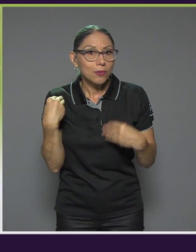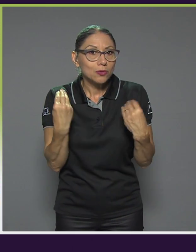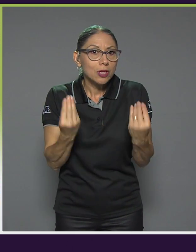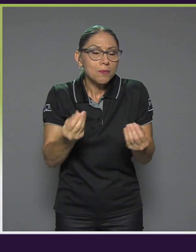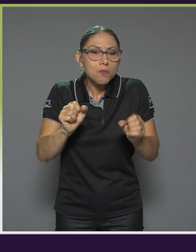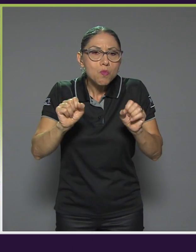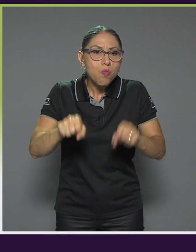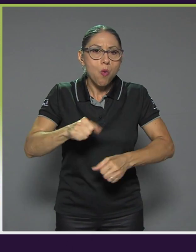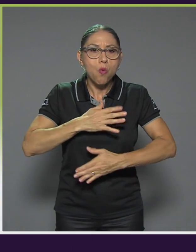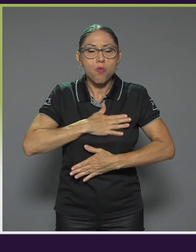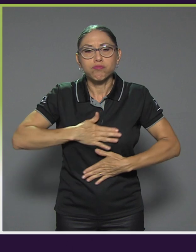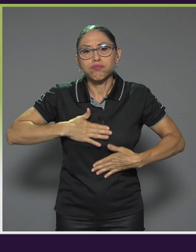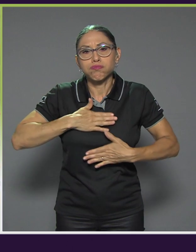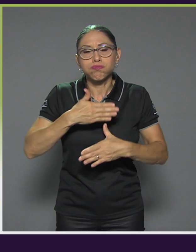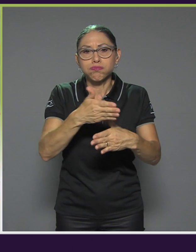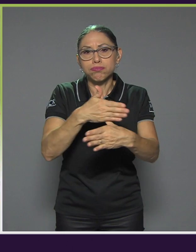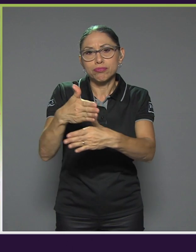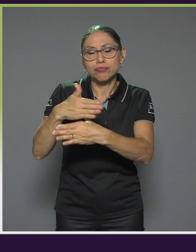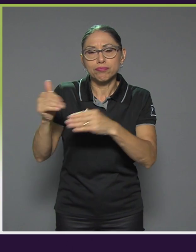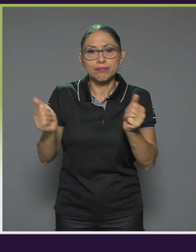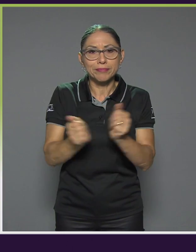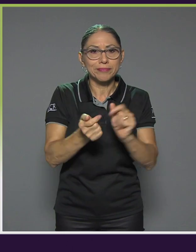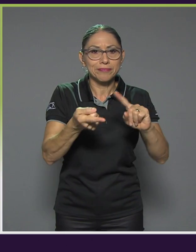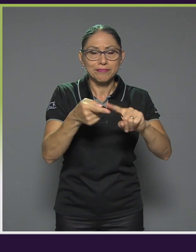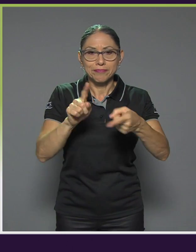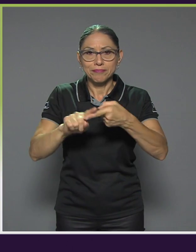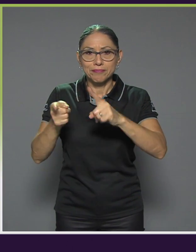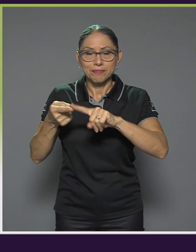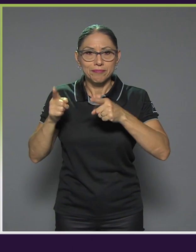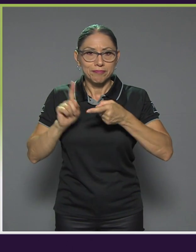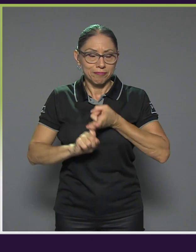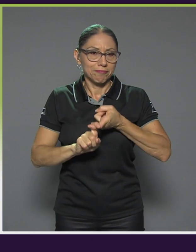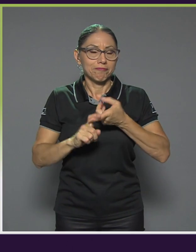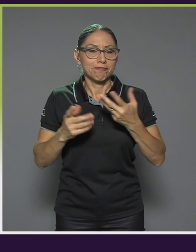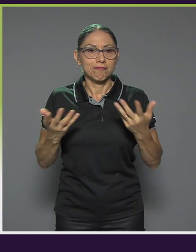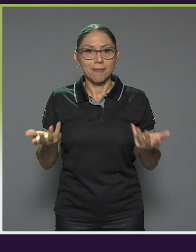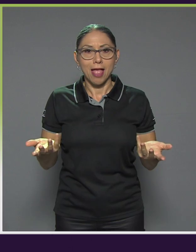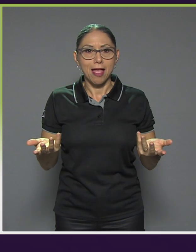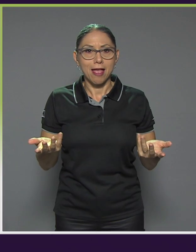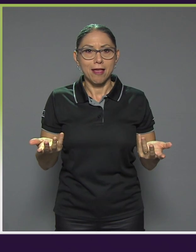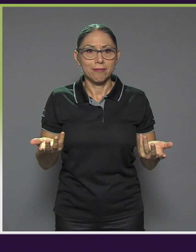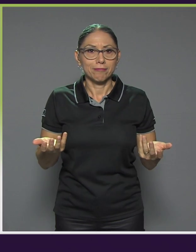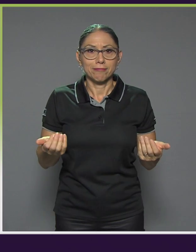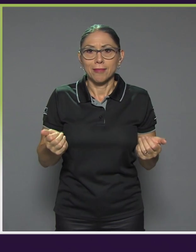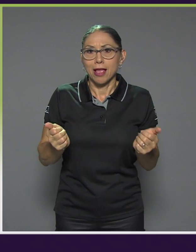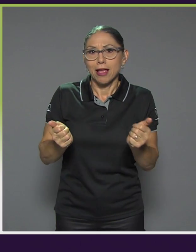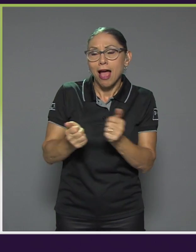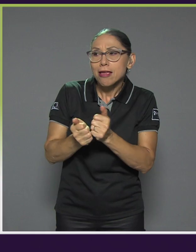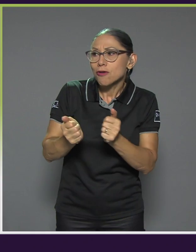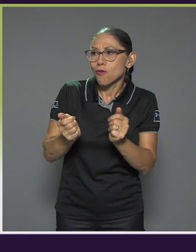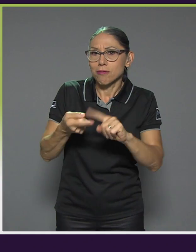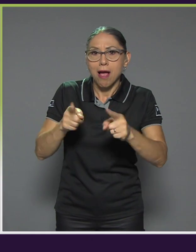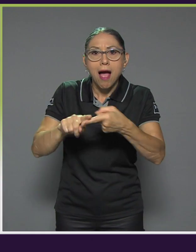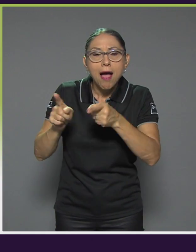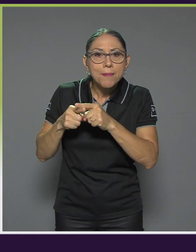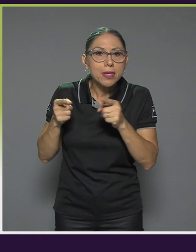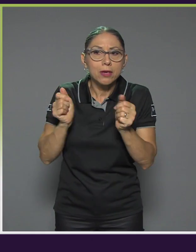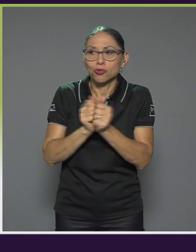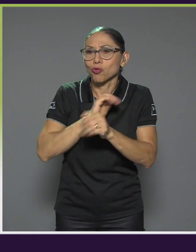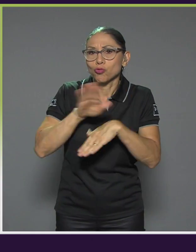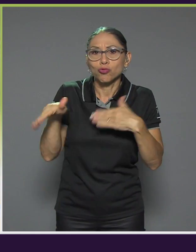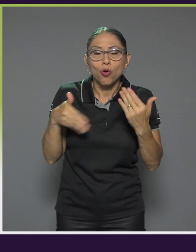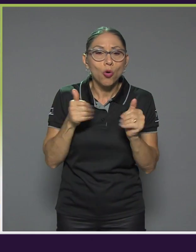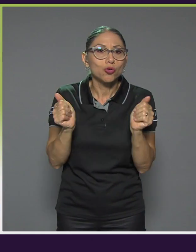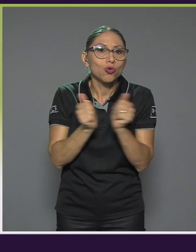disfrutar compartir con los amigos con amigos y todo el equipo como con mi